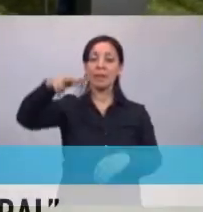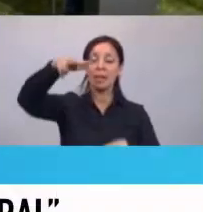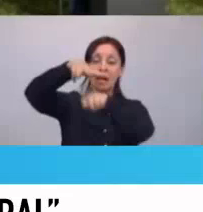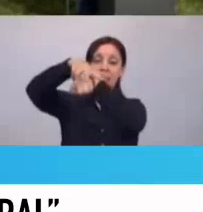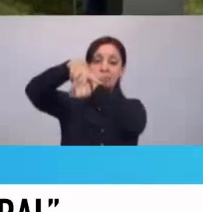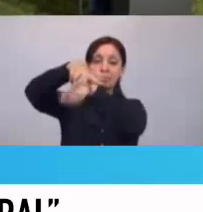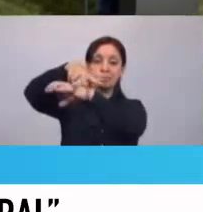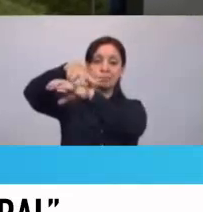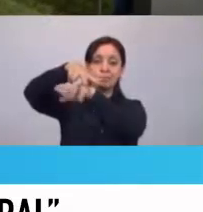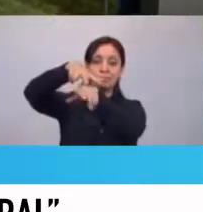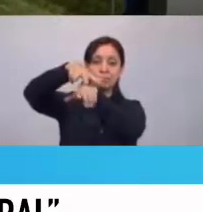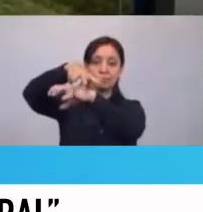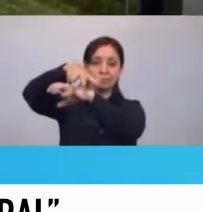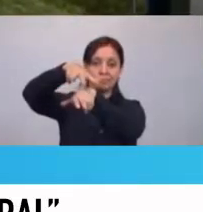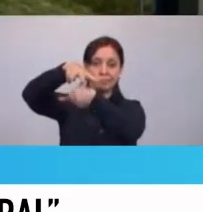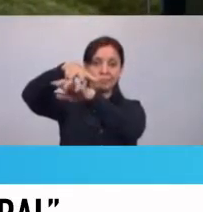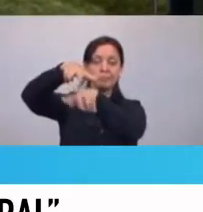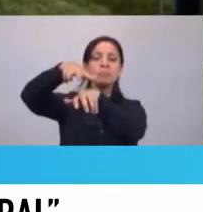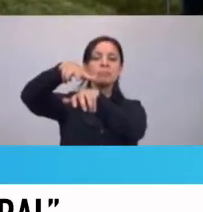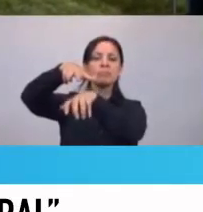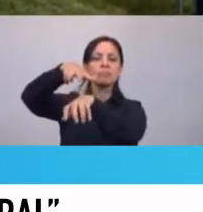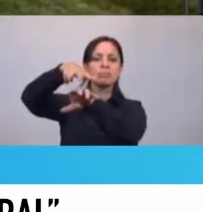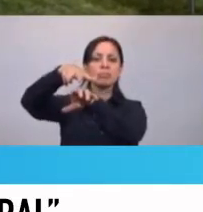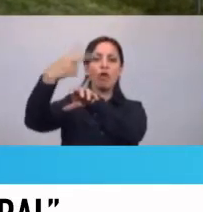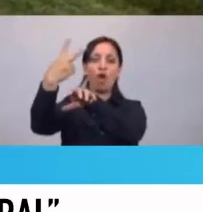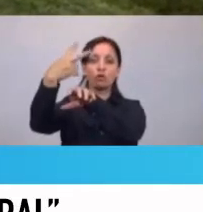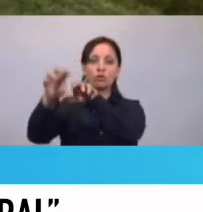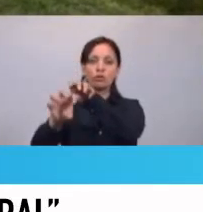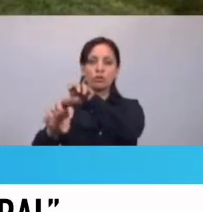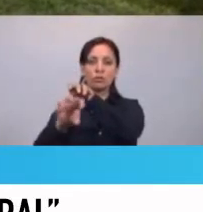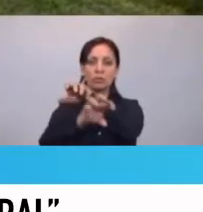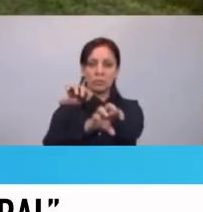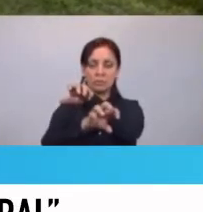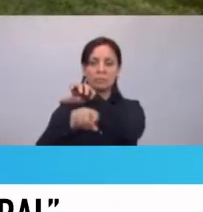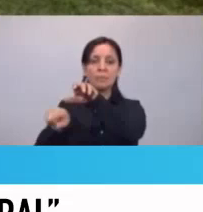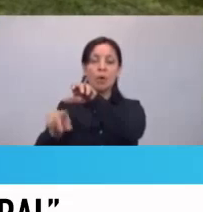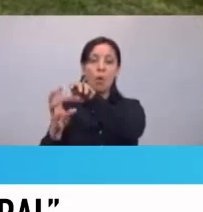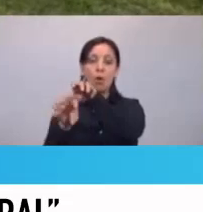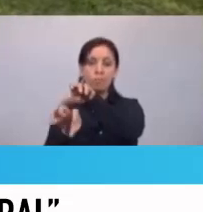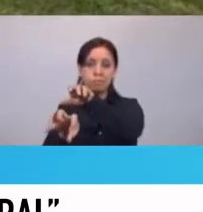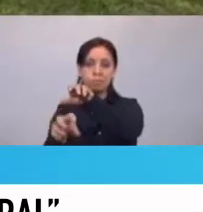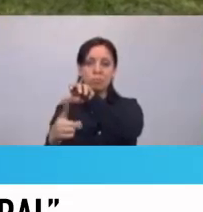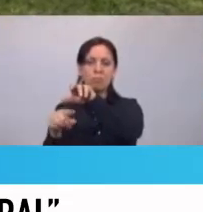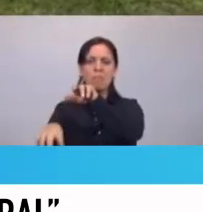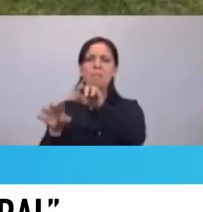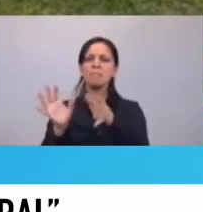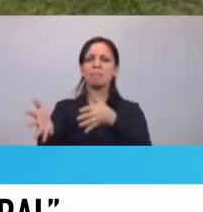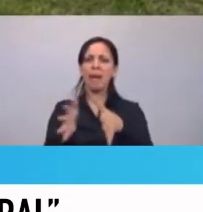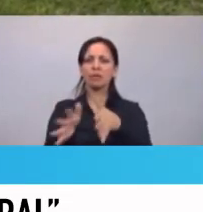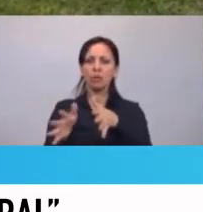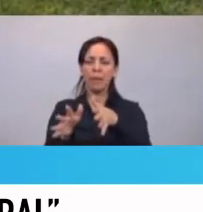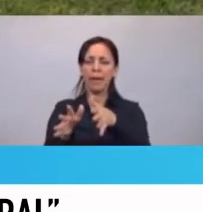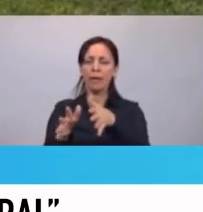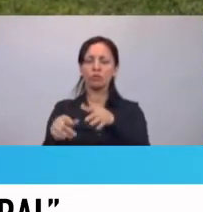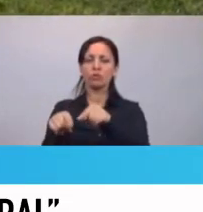cámara que ustedes también ahí que tiene dos lentes un lente que tiene una aproximación